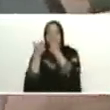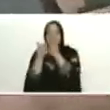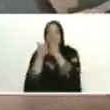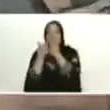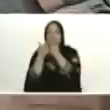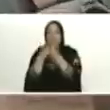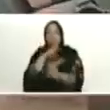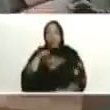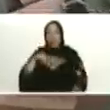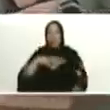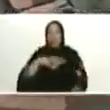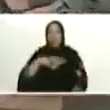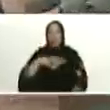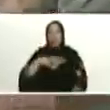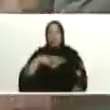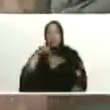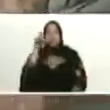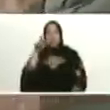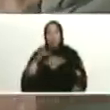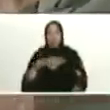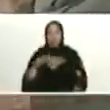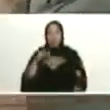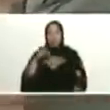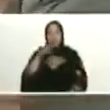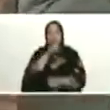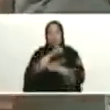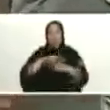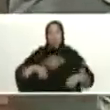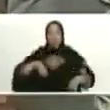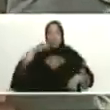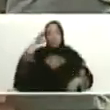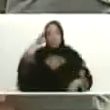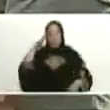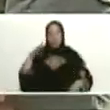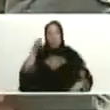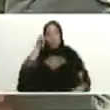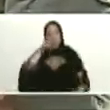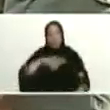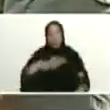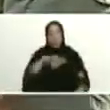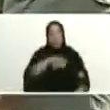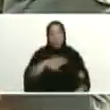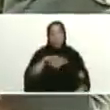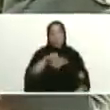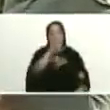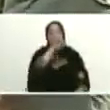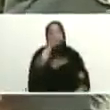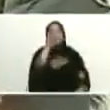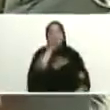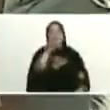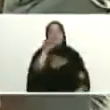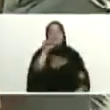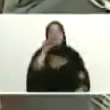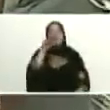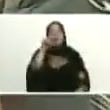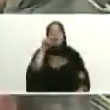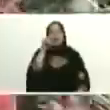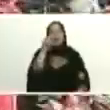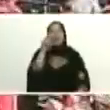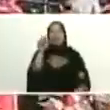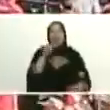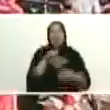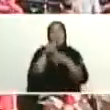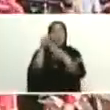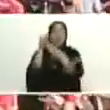por nuestro héroe epónimo en la milicia bolivariana, el general del pueblo soberano, Ezequiel Zamora,